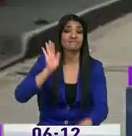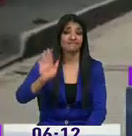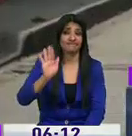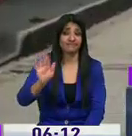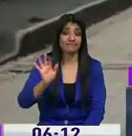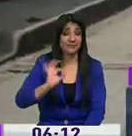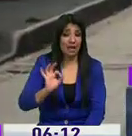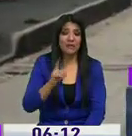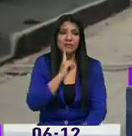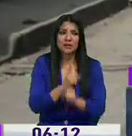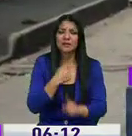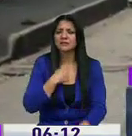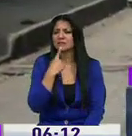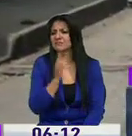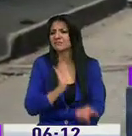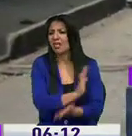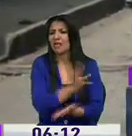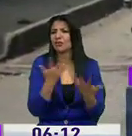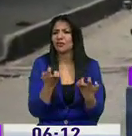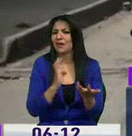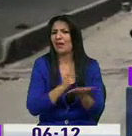faltan ya que ya no quería